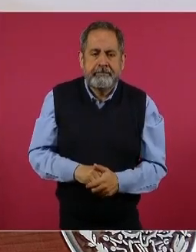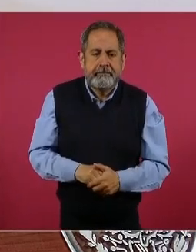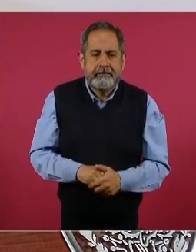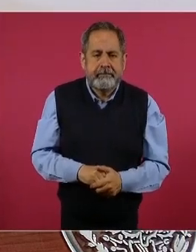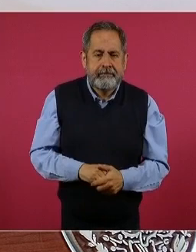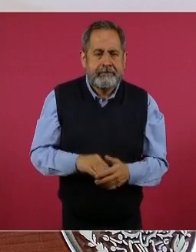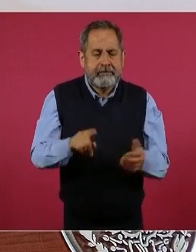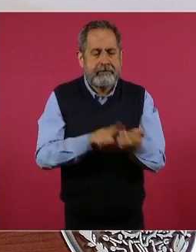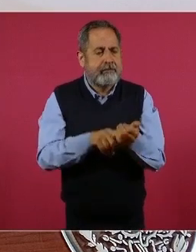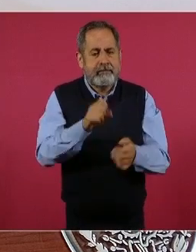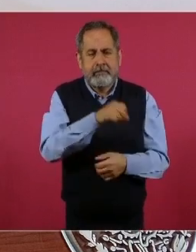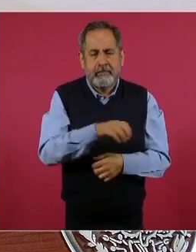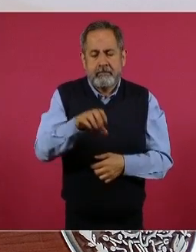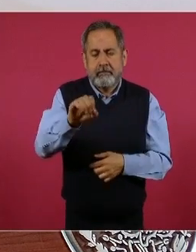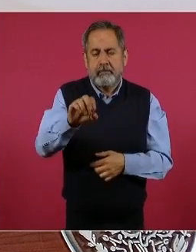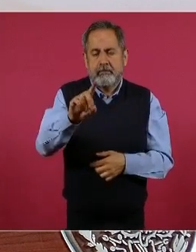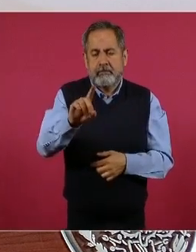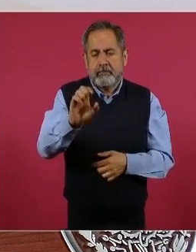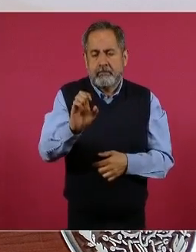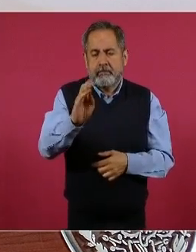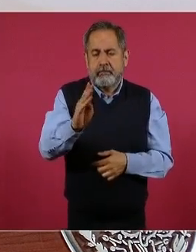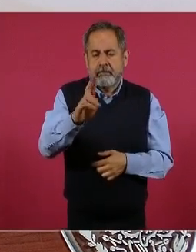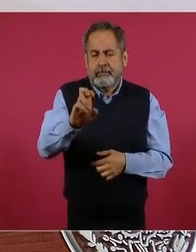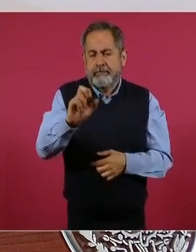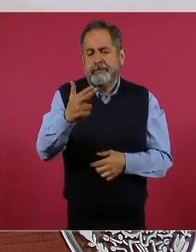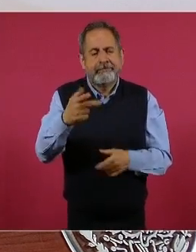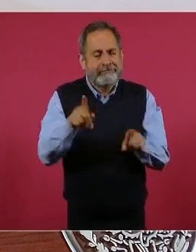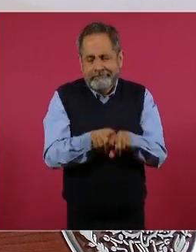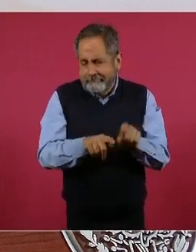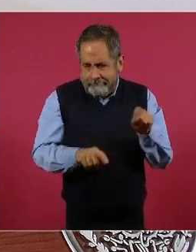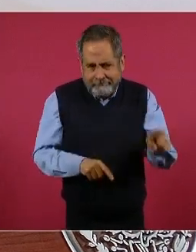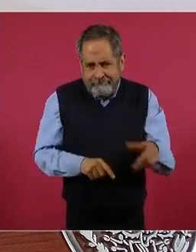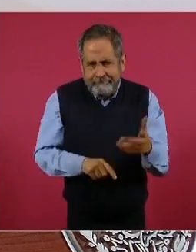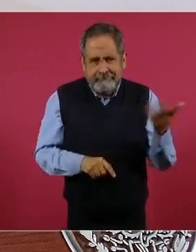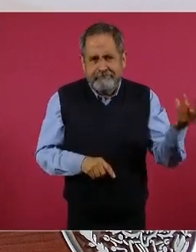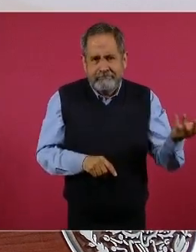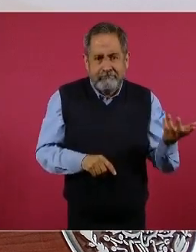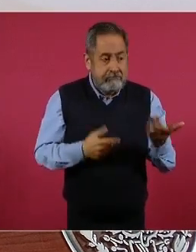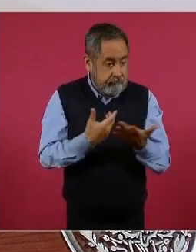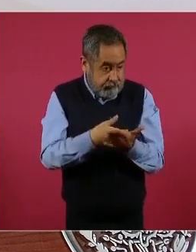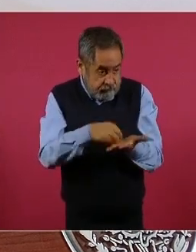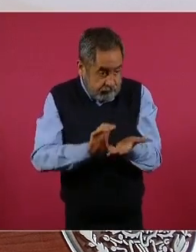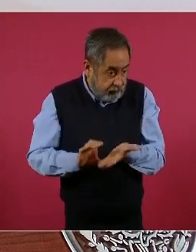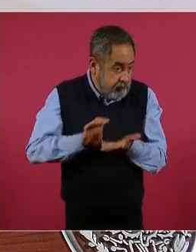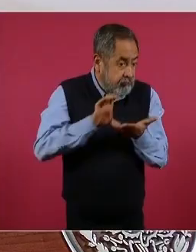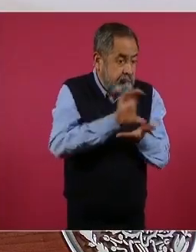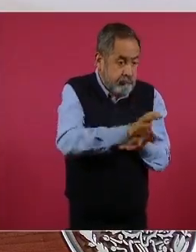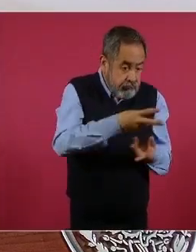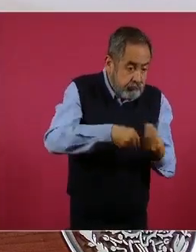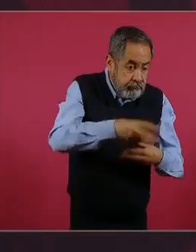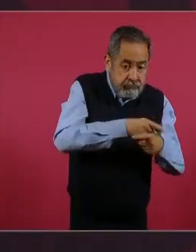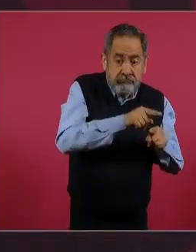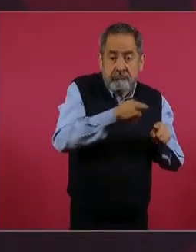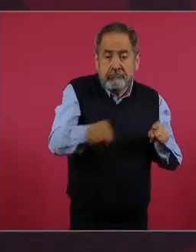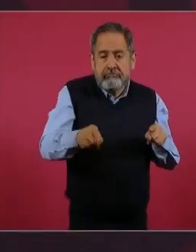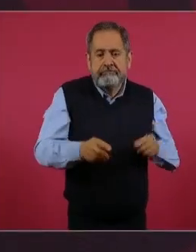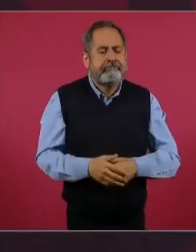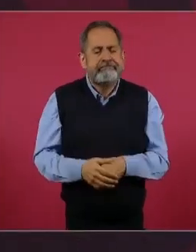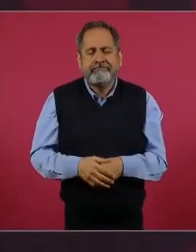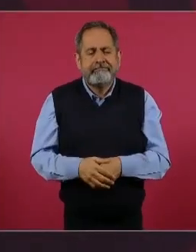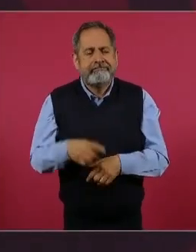todo lo de Odebrecht, ni siquiera fue inversión de esta